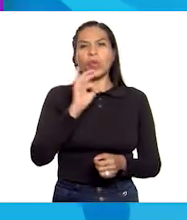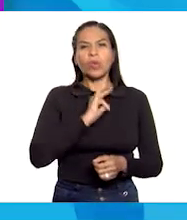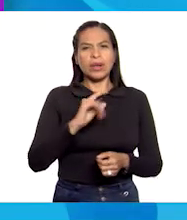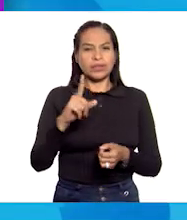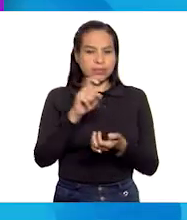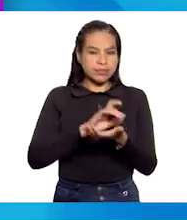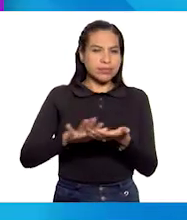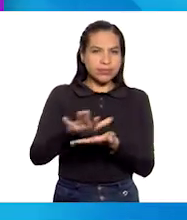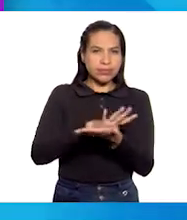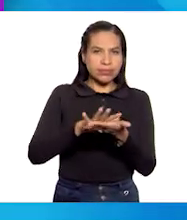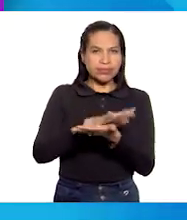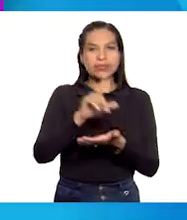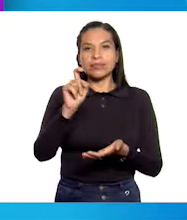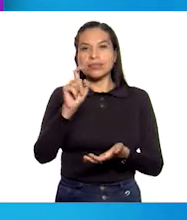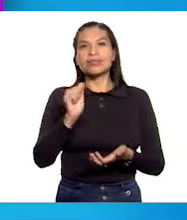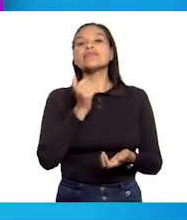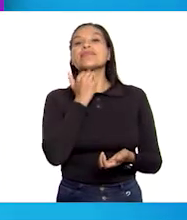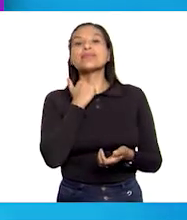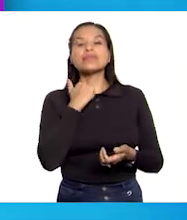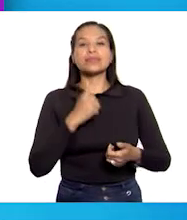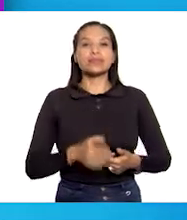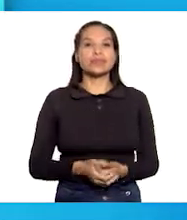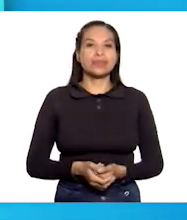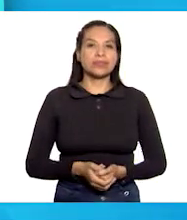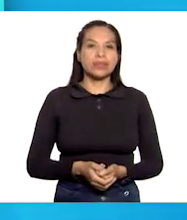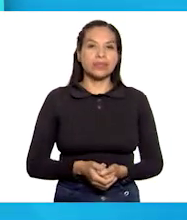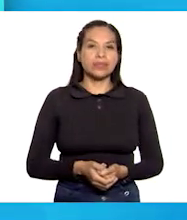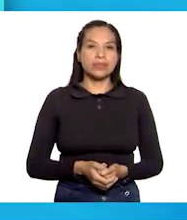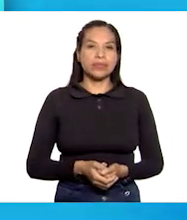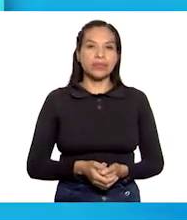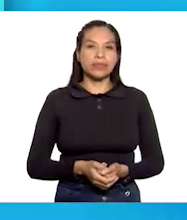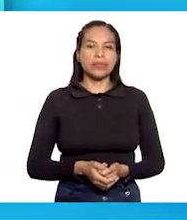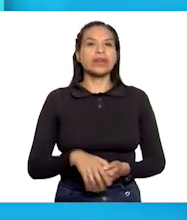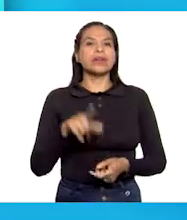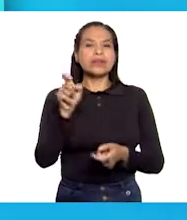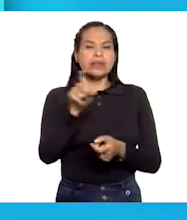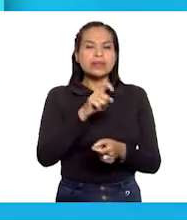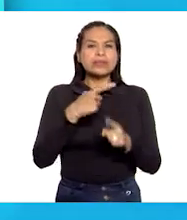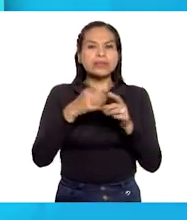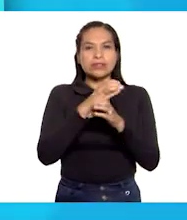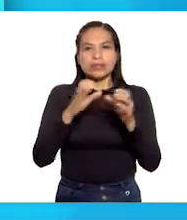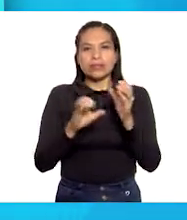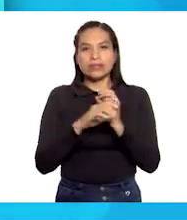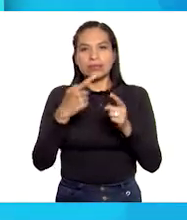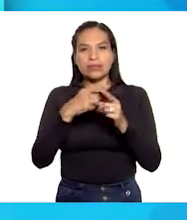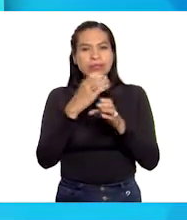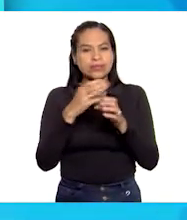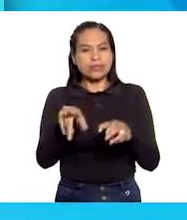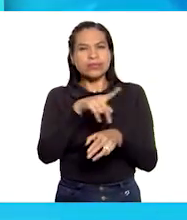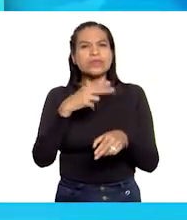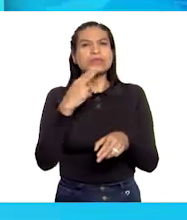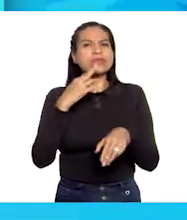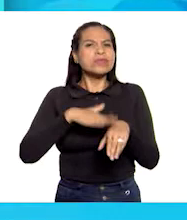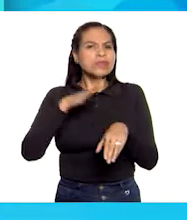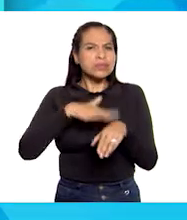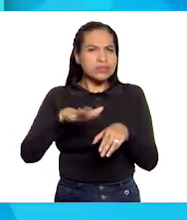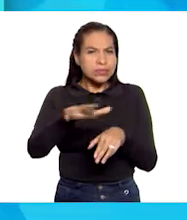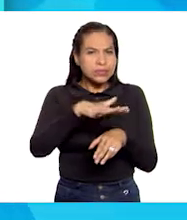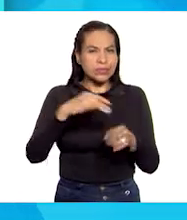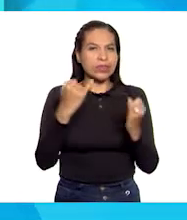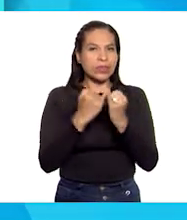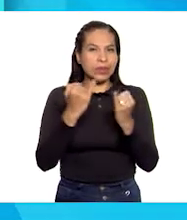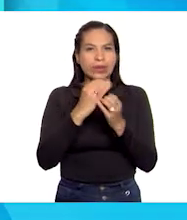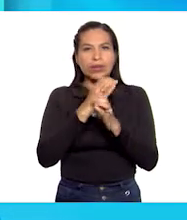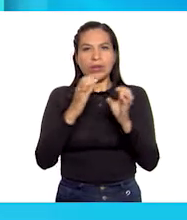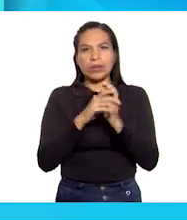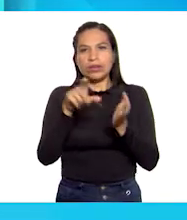aplica desinfectante a base de agua y alcohol. Desinfecta las superficies de los objetos que más utilizas. También